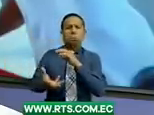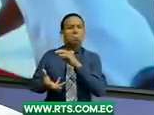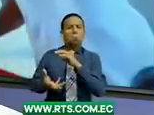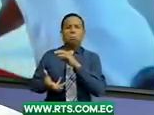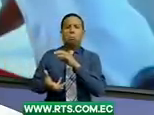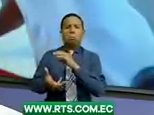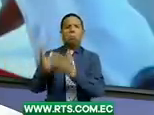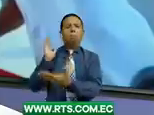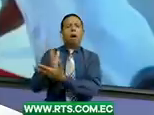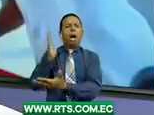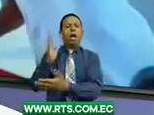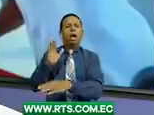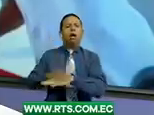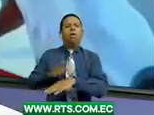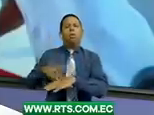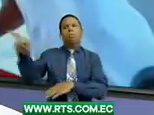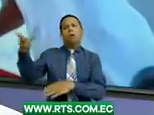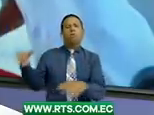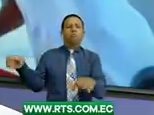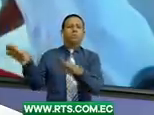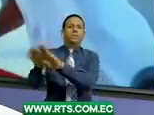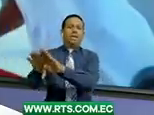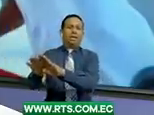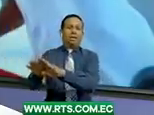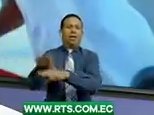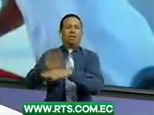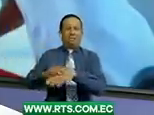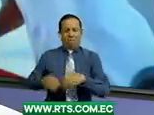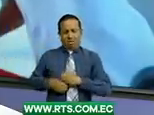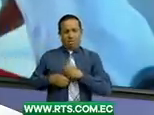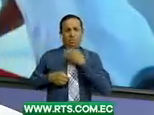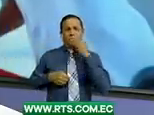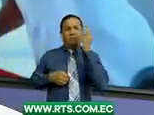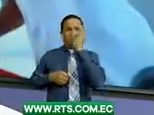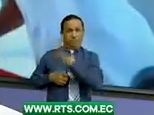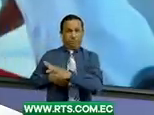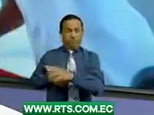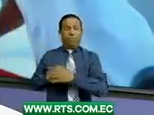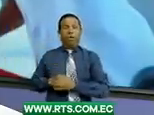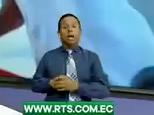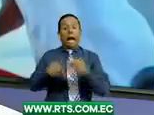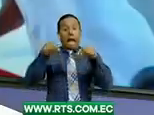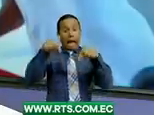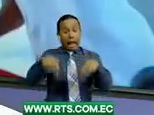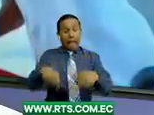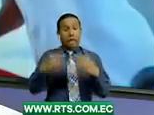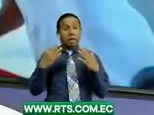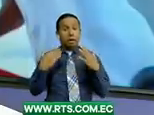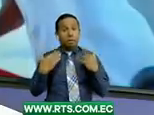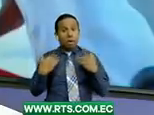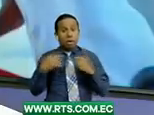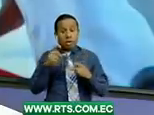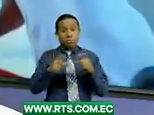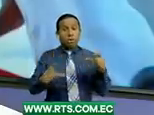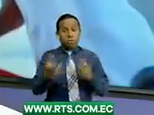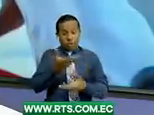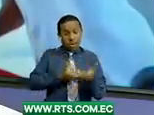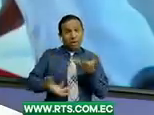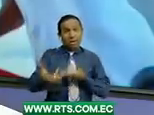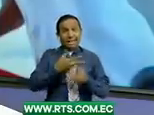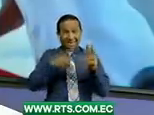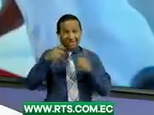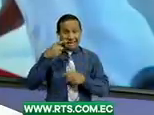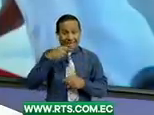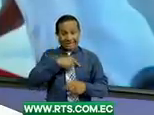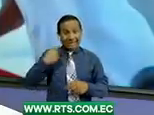atraviesa esa nación debido al coronavirus. Por otro lado, los comerciantes chinos en Guayaquil piden calma y aclaran